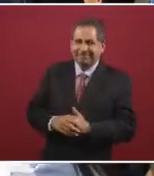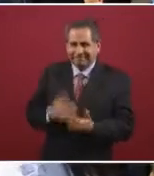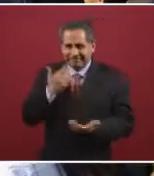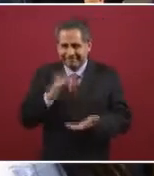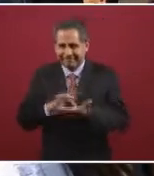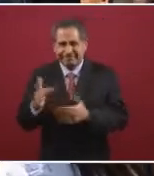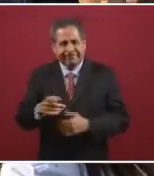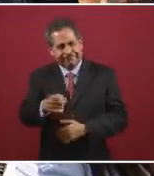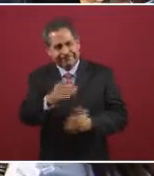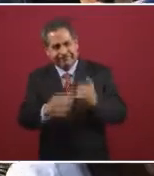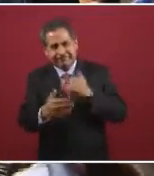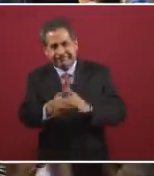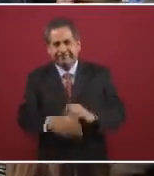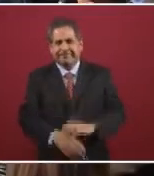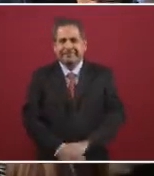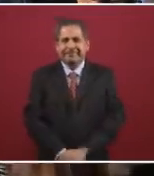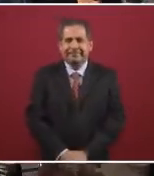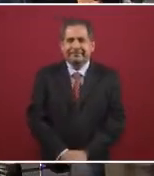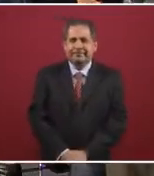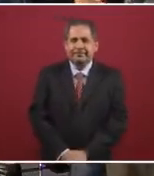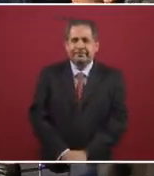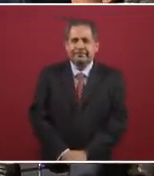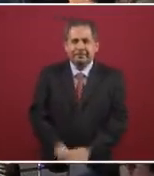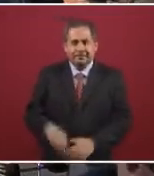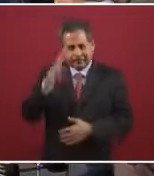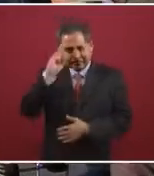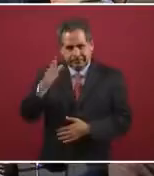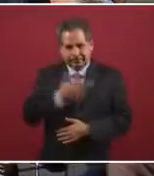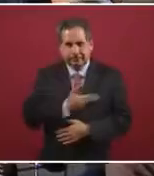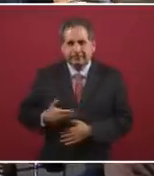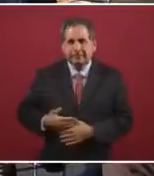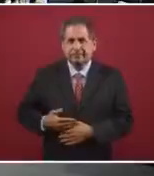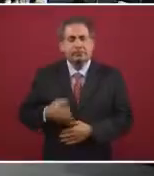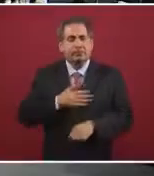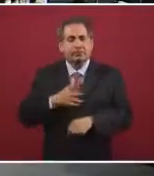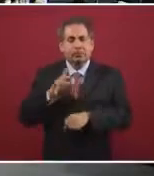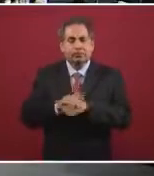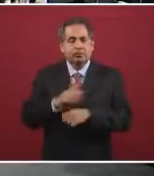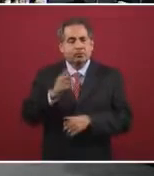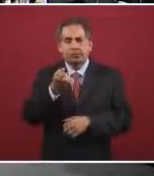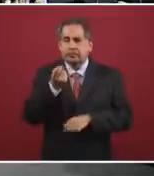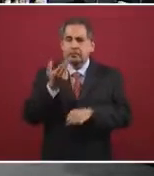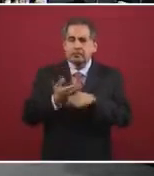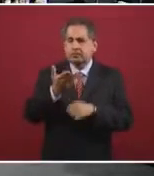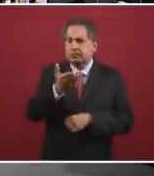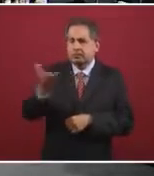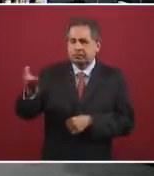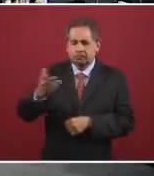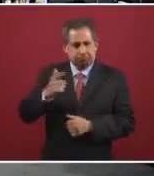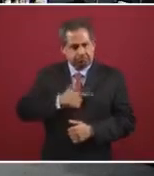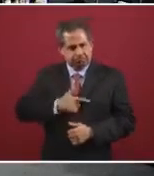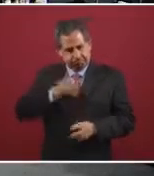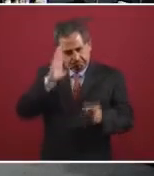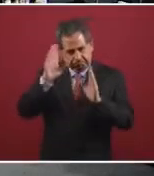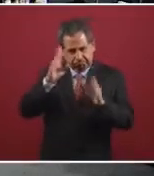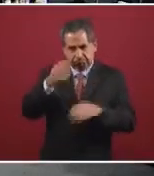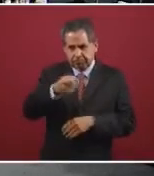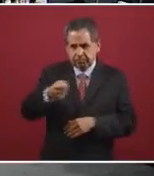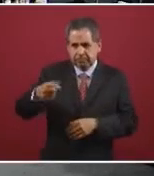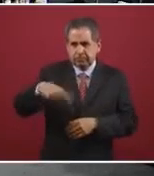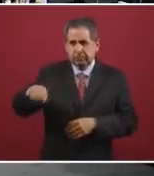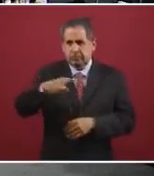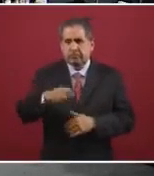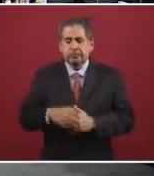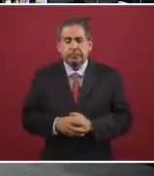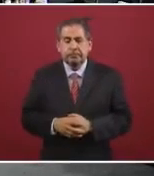Terminamos contigo. Señor presidente, muy buenos días, señores secretarios. Es un placer saludarle, señor presidente. Hace años que